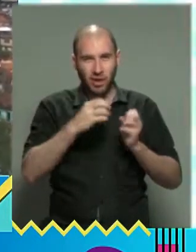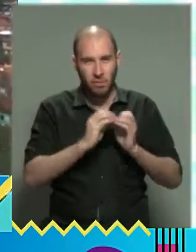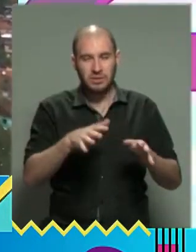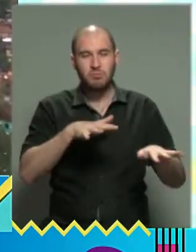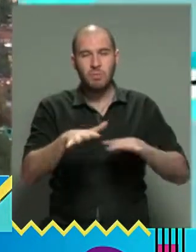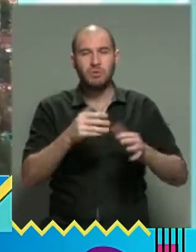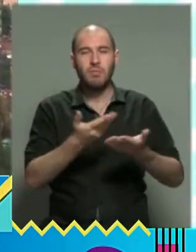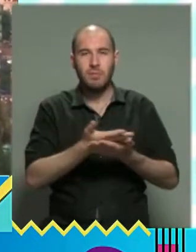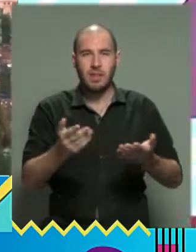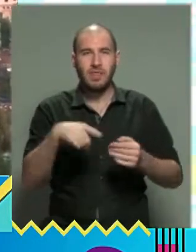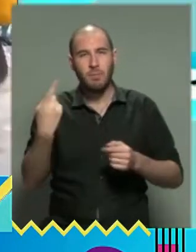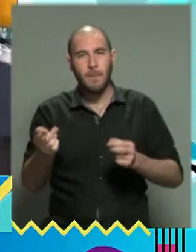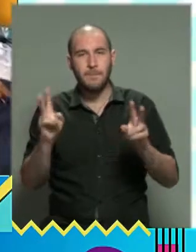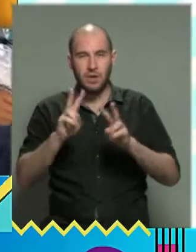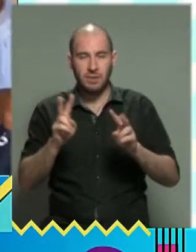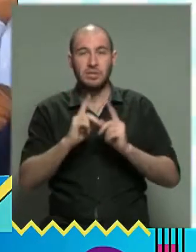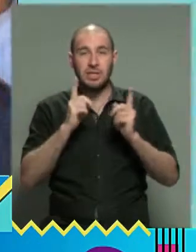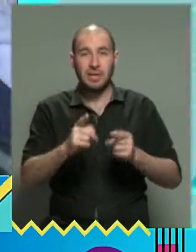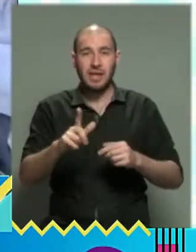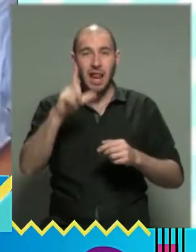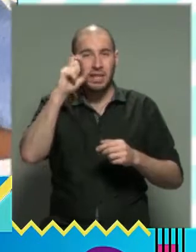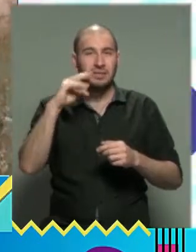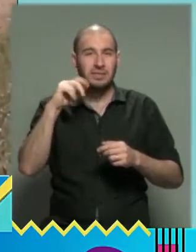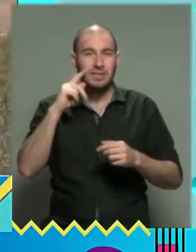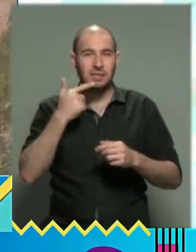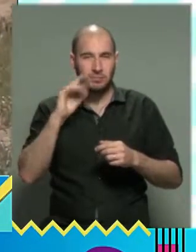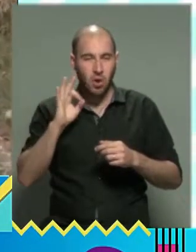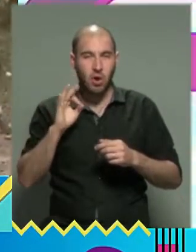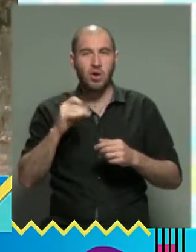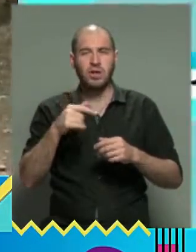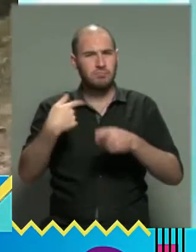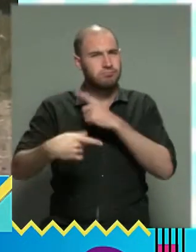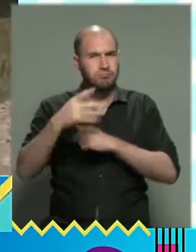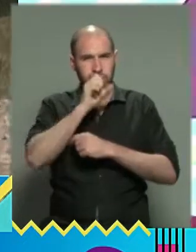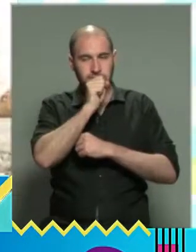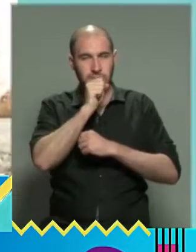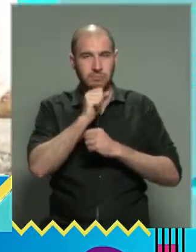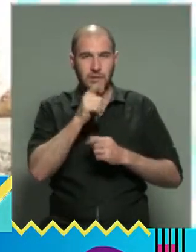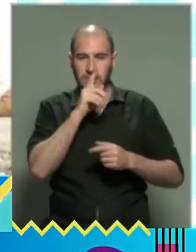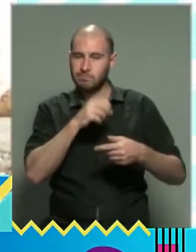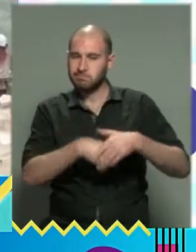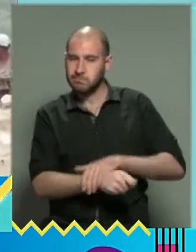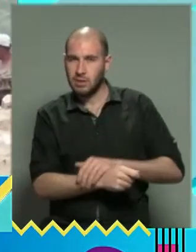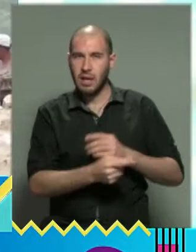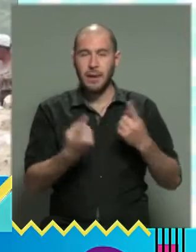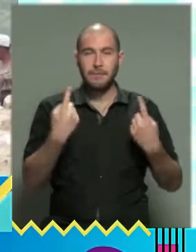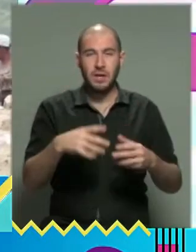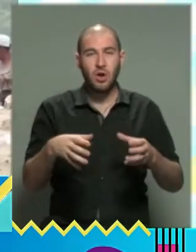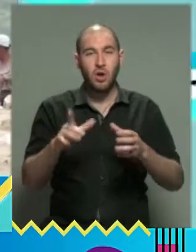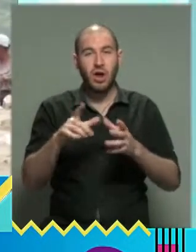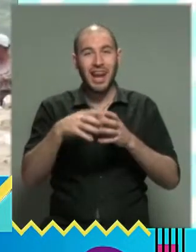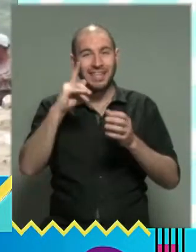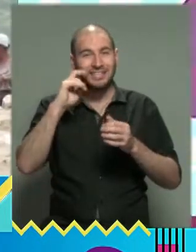movimiento popular, el peronismo, también el lencinismo en Mendoza, que es una historia oculta, tapada, pero el lencinismo